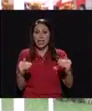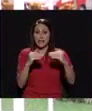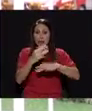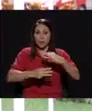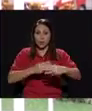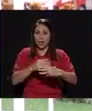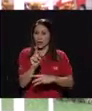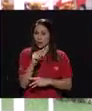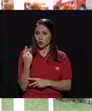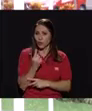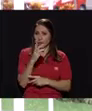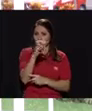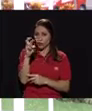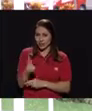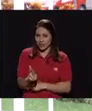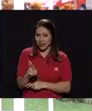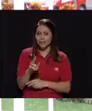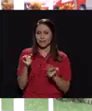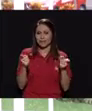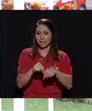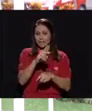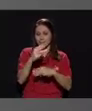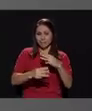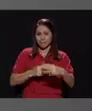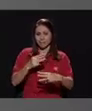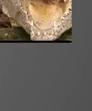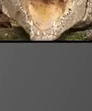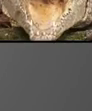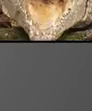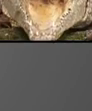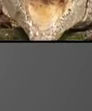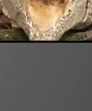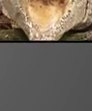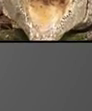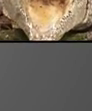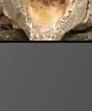No solo de Costa Rica, sino esto es una situación a nivel mundial.